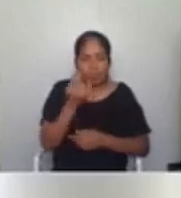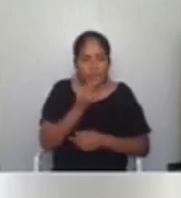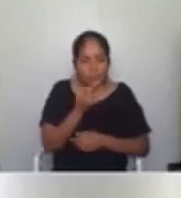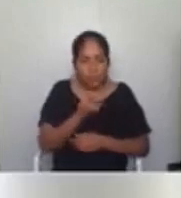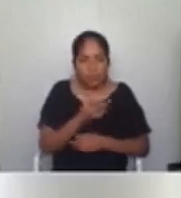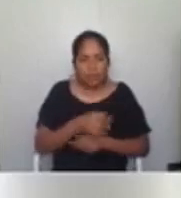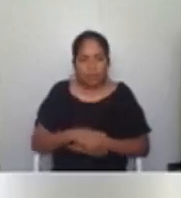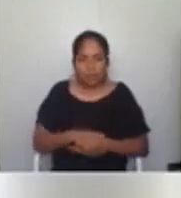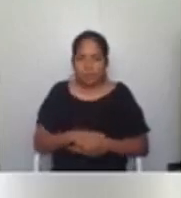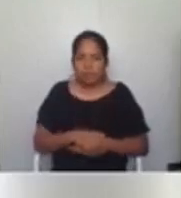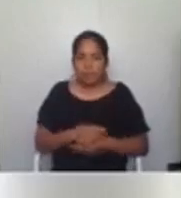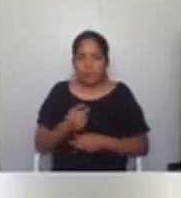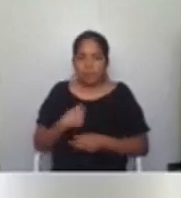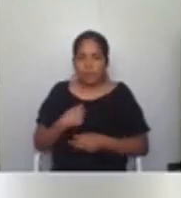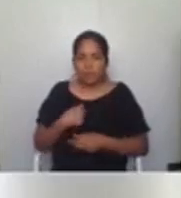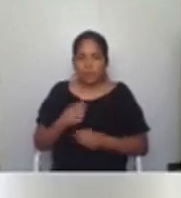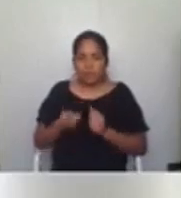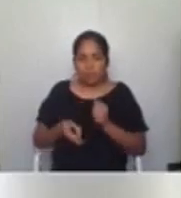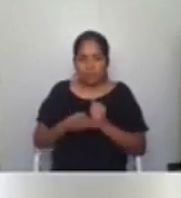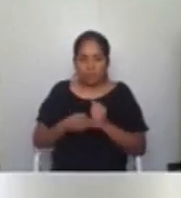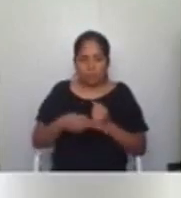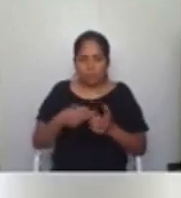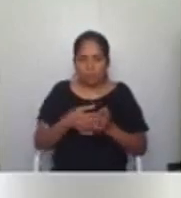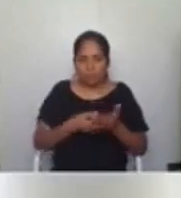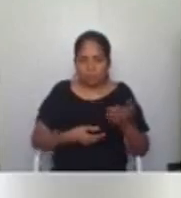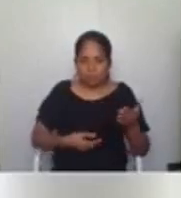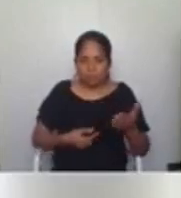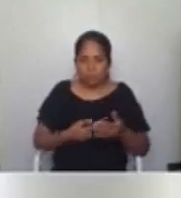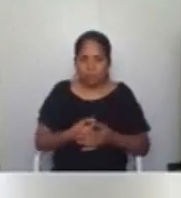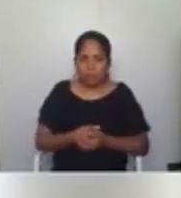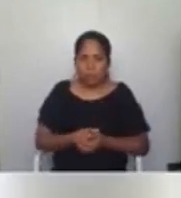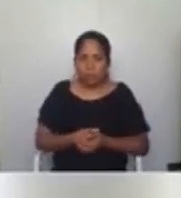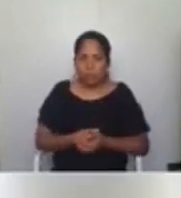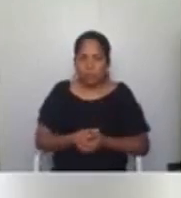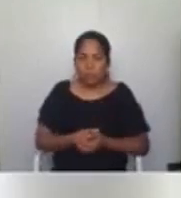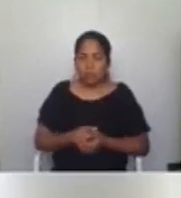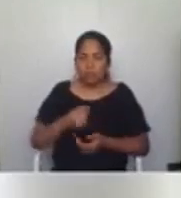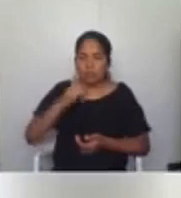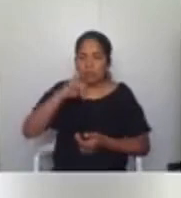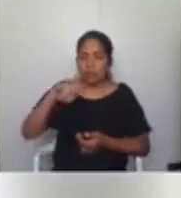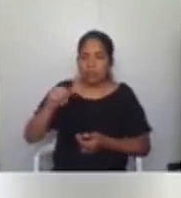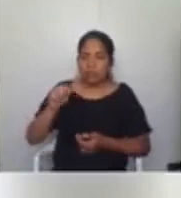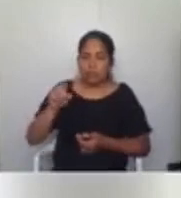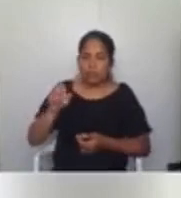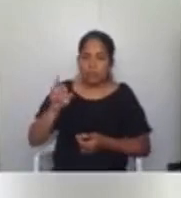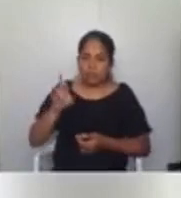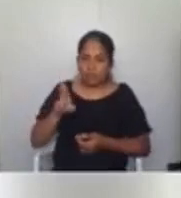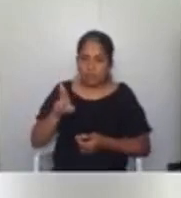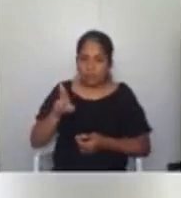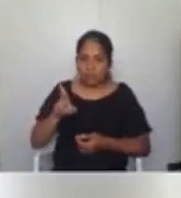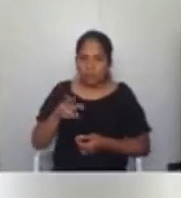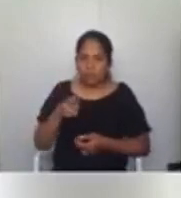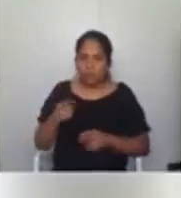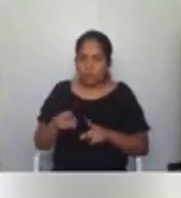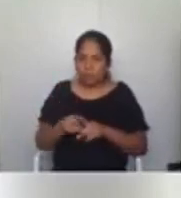Ahí lo tengo a Javier Musires, que calladito, boca, ¿no? Pero Javier, lo voy a mencionar, me van a disculpar el resto, ¿ya? Pero Javier,